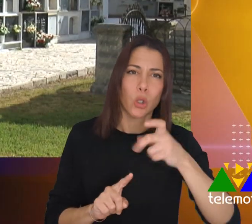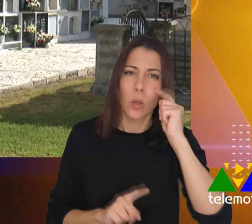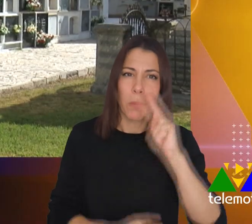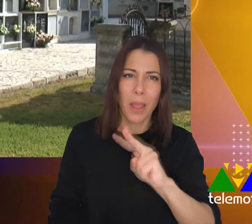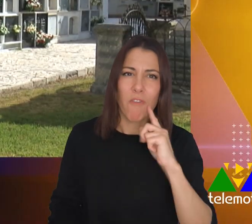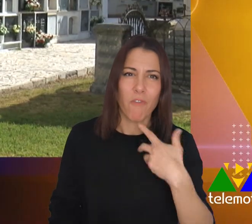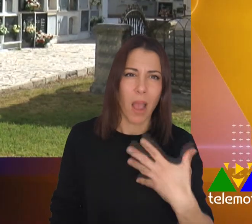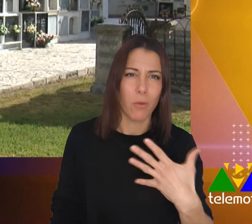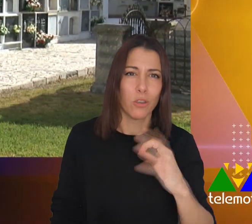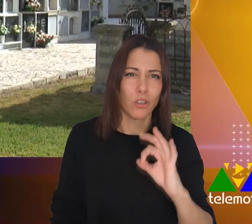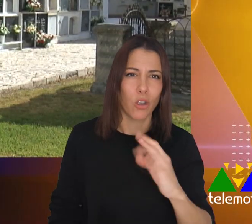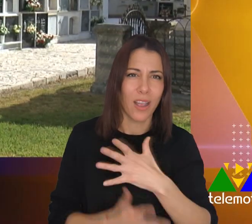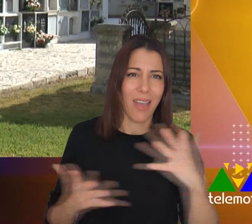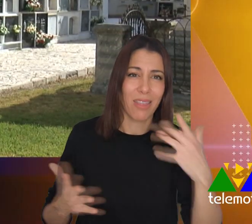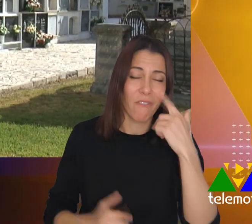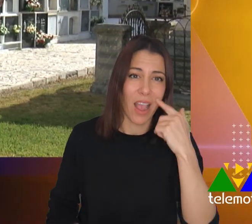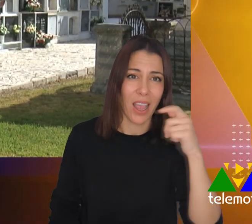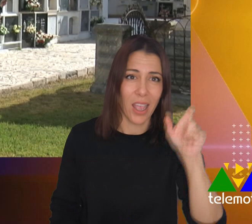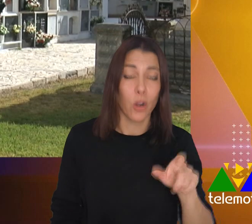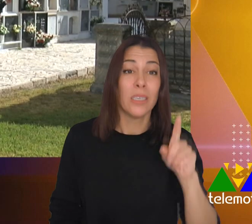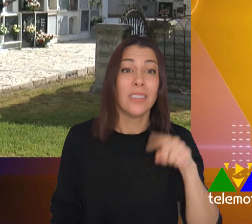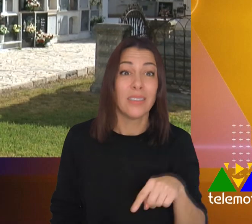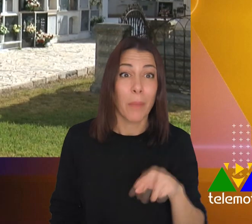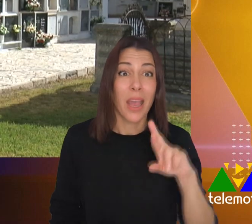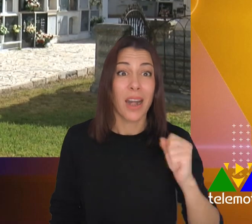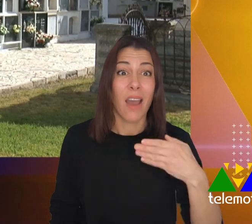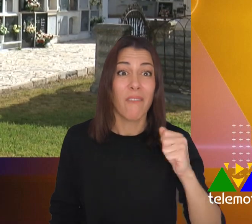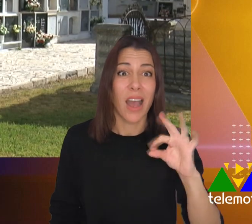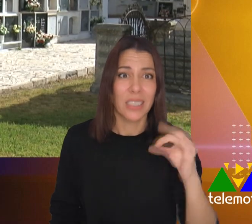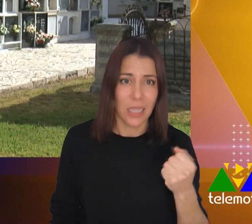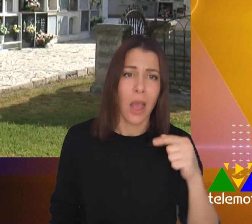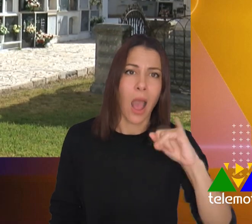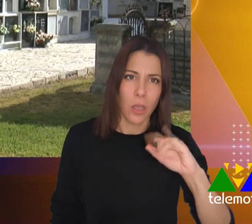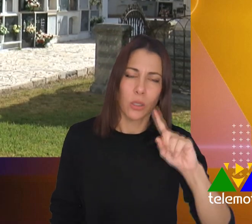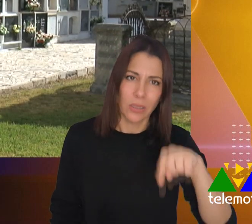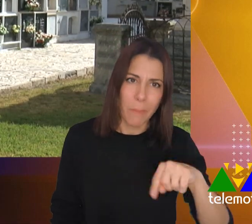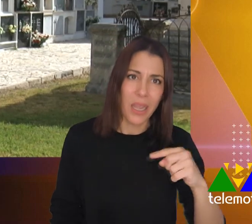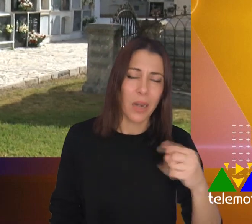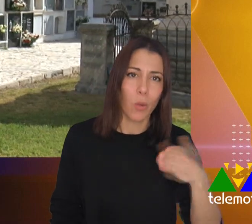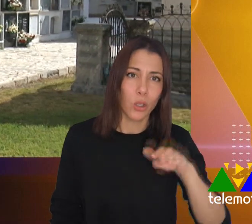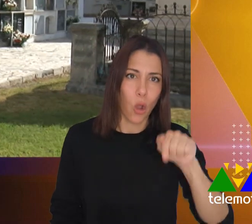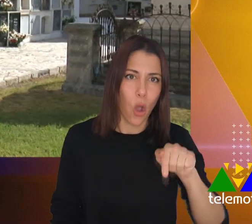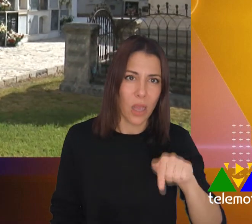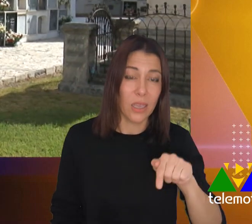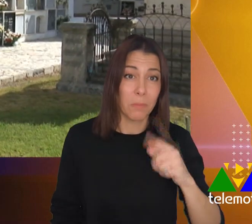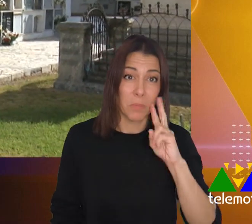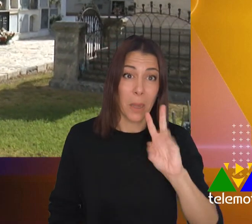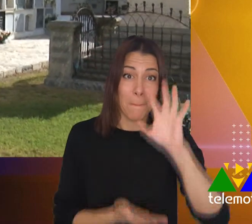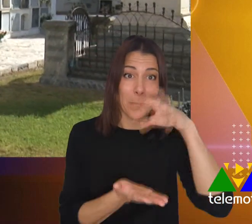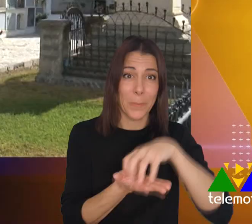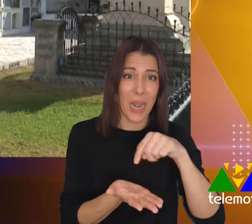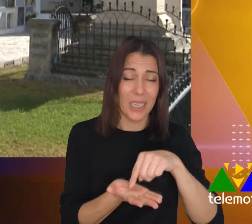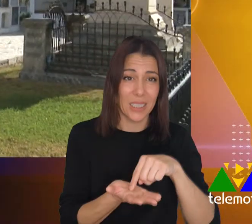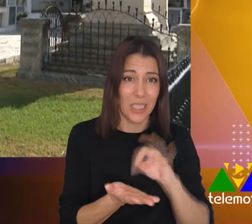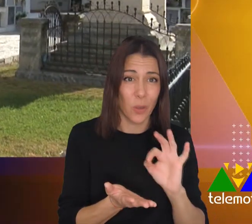Motril. En cambio, la familia Rabasa tiene otro enterramiento aquí. Este panteón pertenece